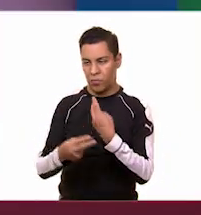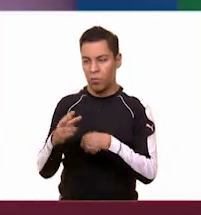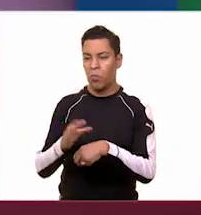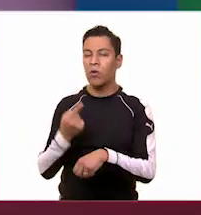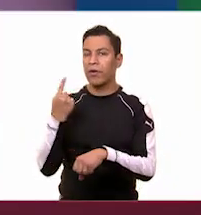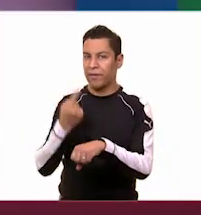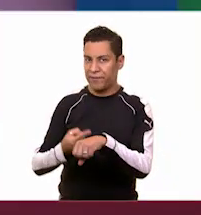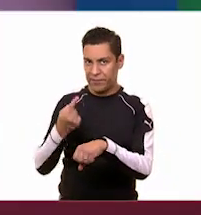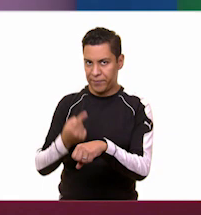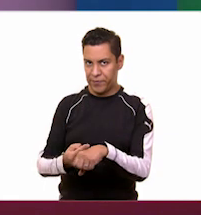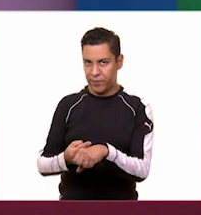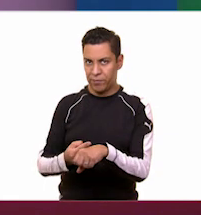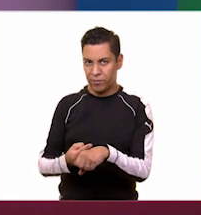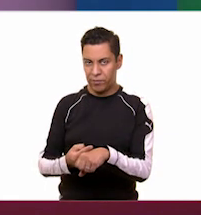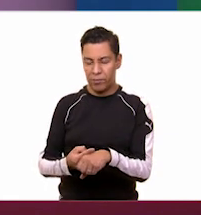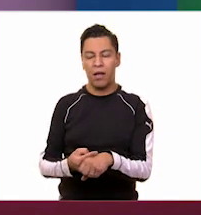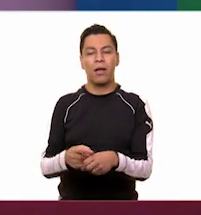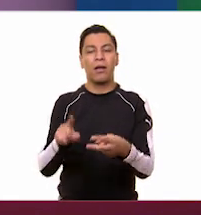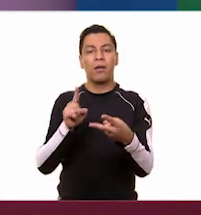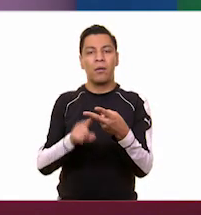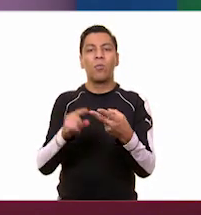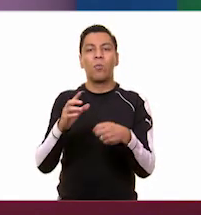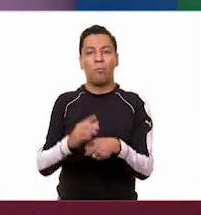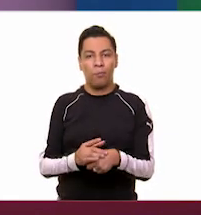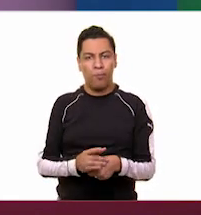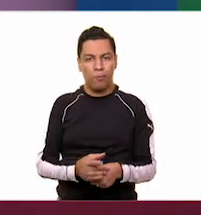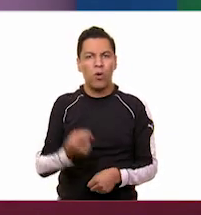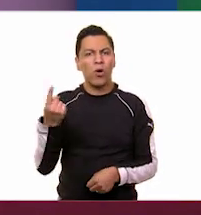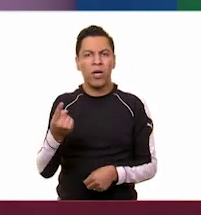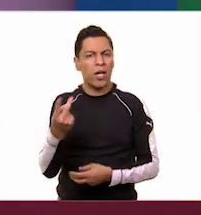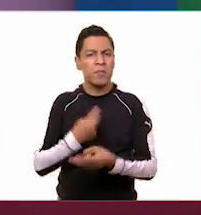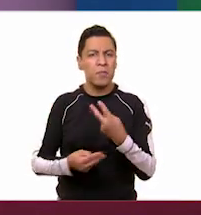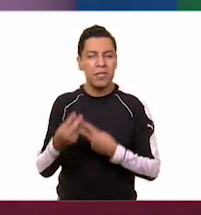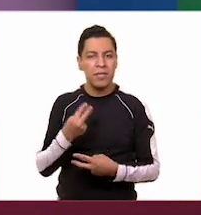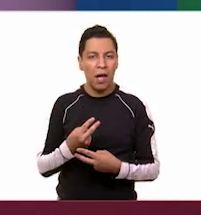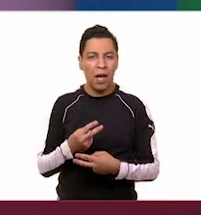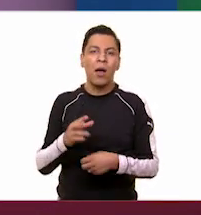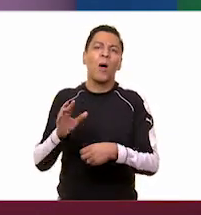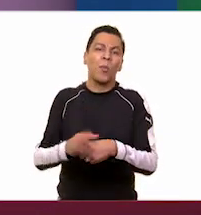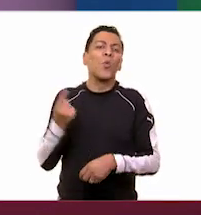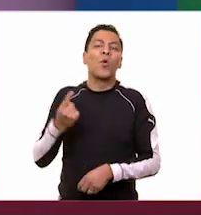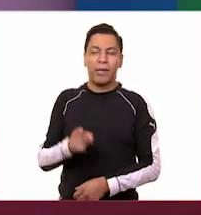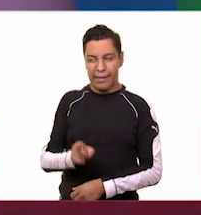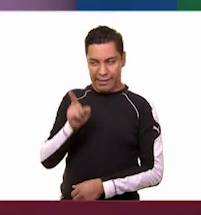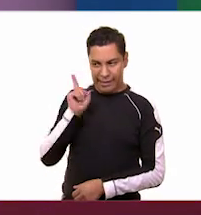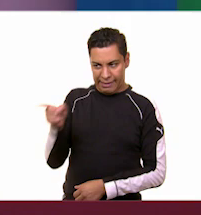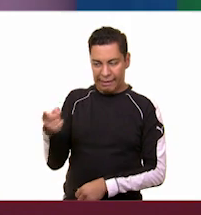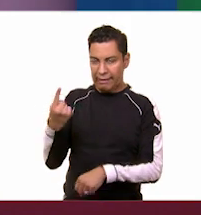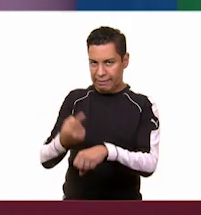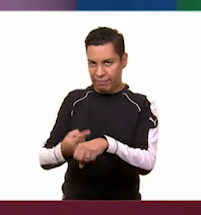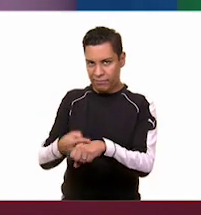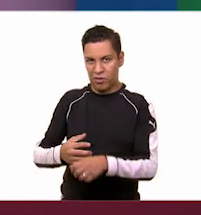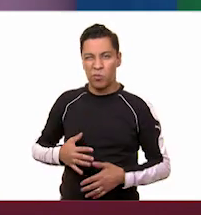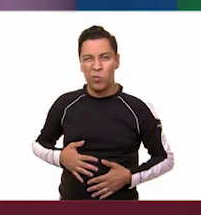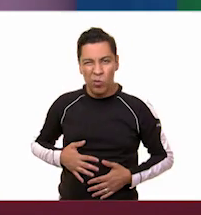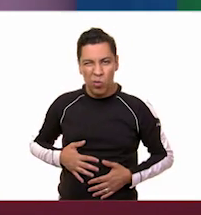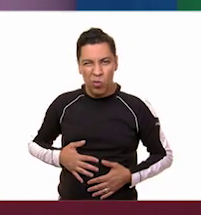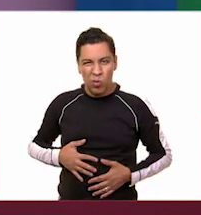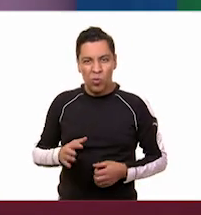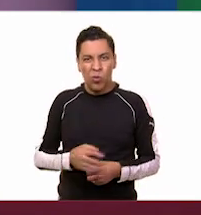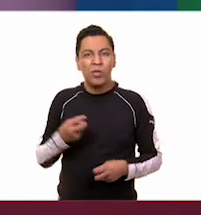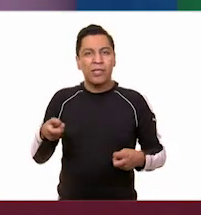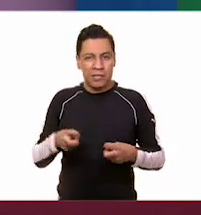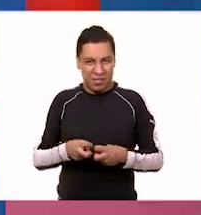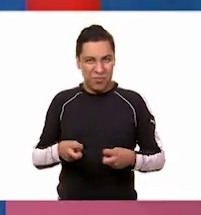ese caso ya tendríamos la pregunta de por qué. Y la respuesta sería porque se enfermó de la panza por los